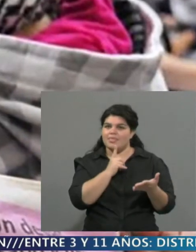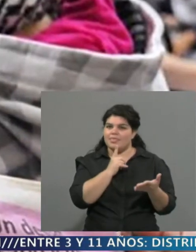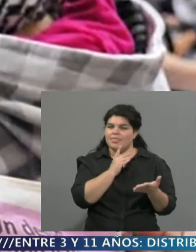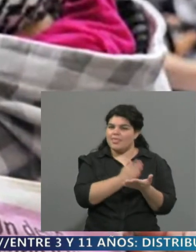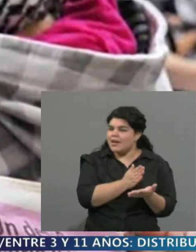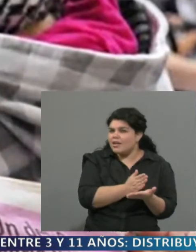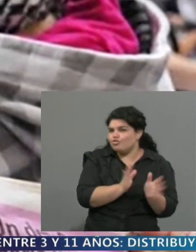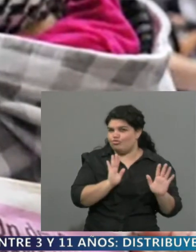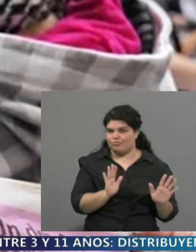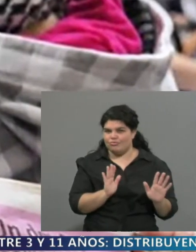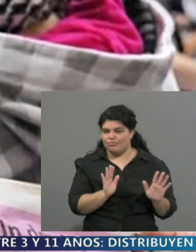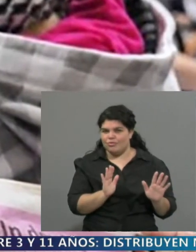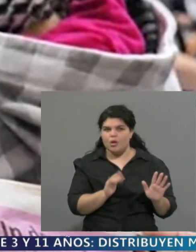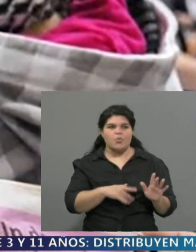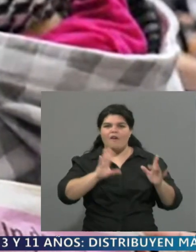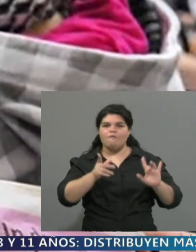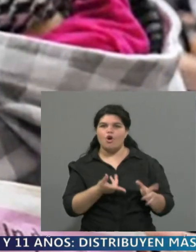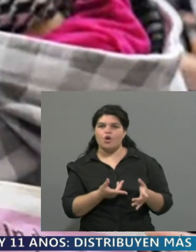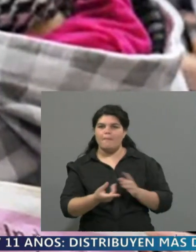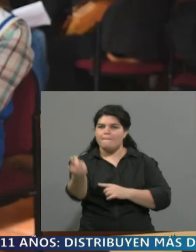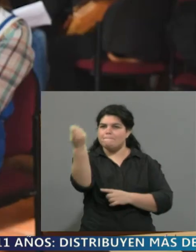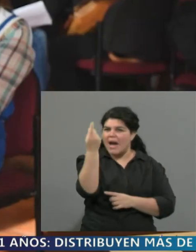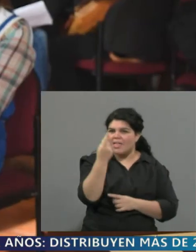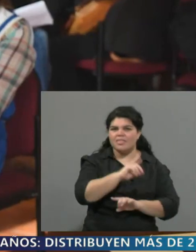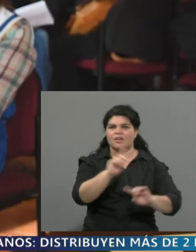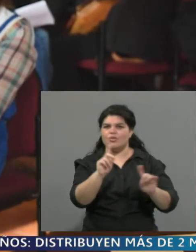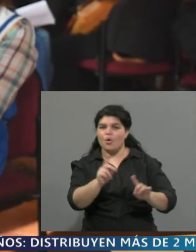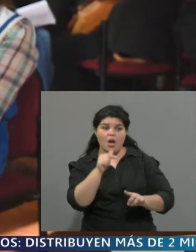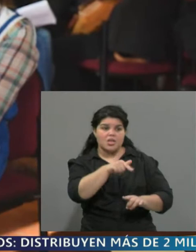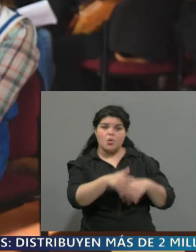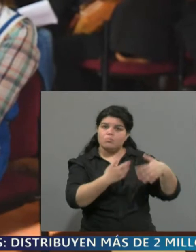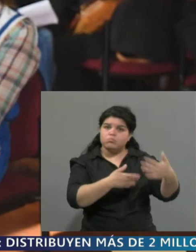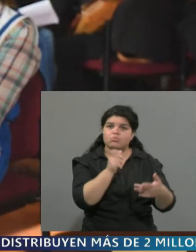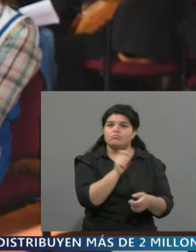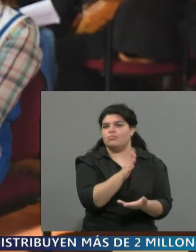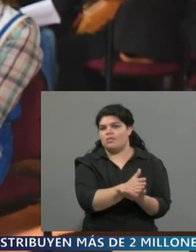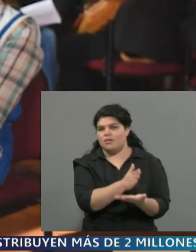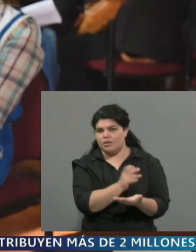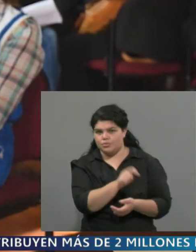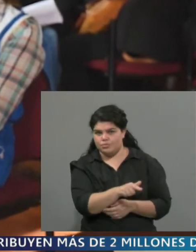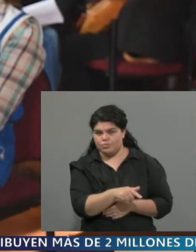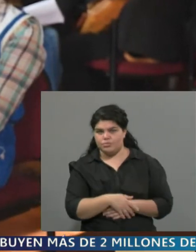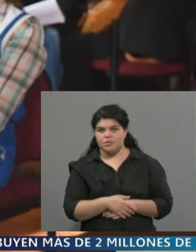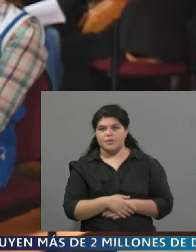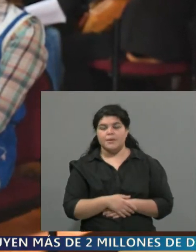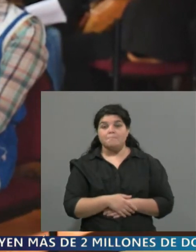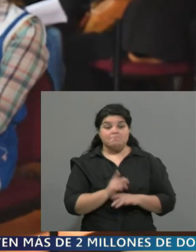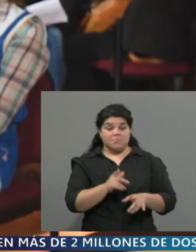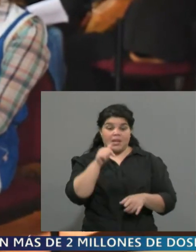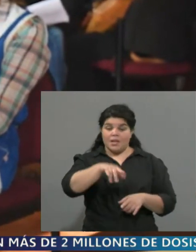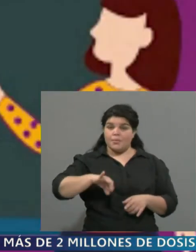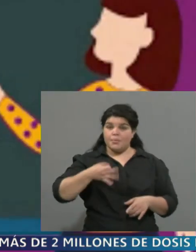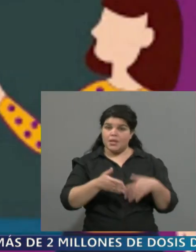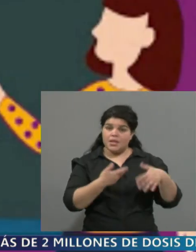como un capricho, sino como un derecho para el desarrollo de una vida plena. En este caso, la vida